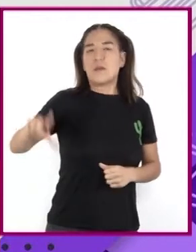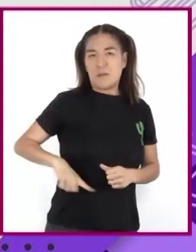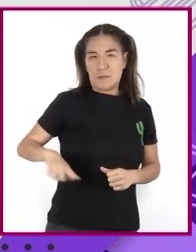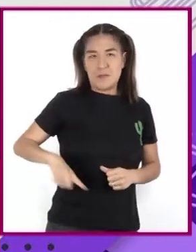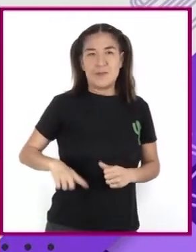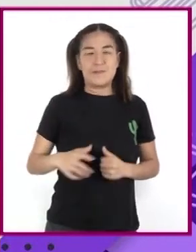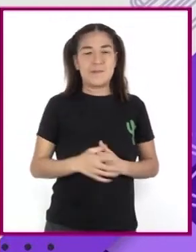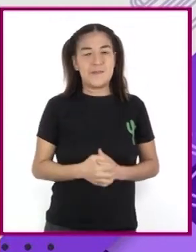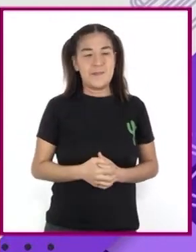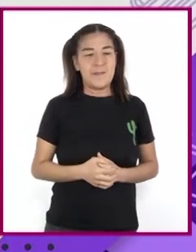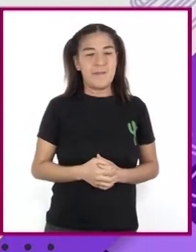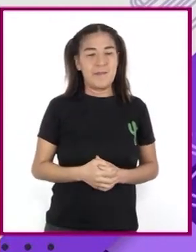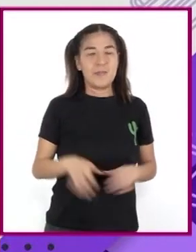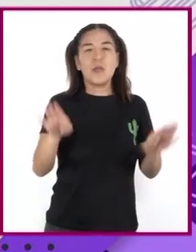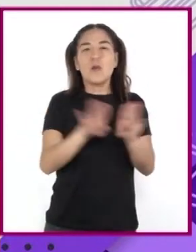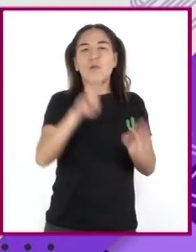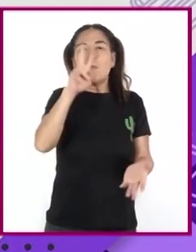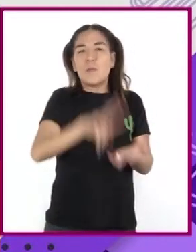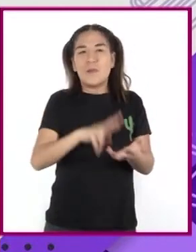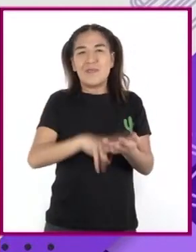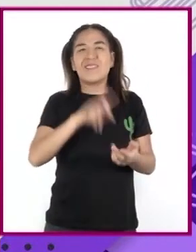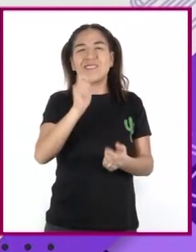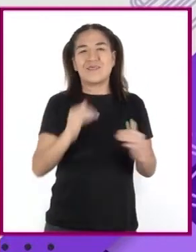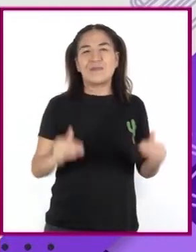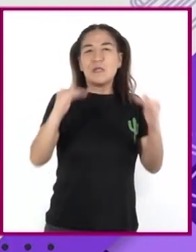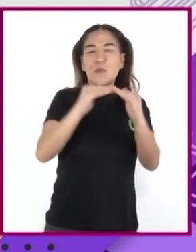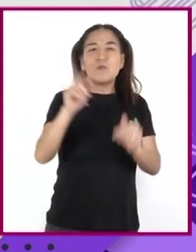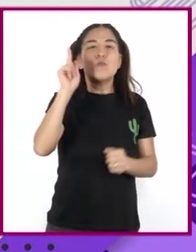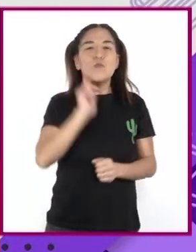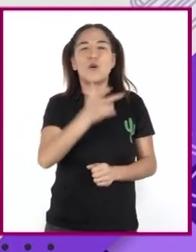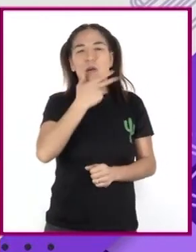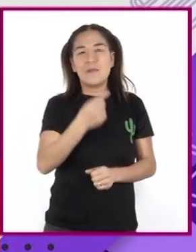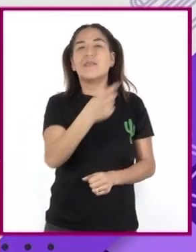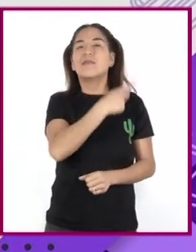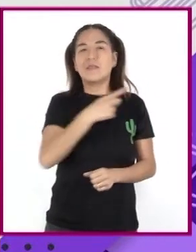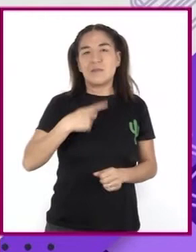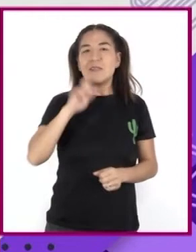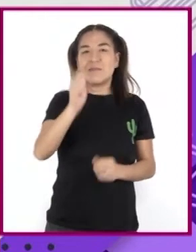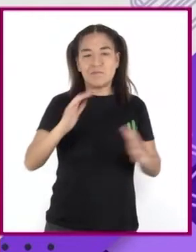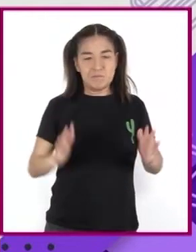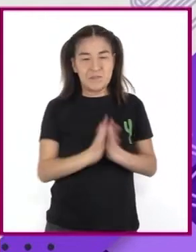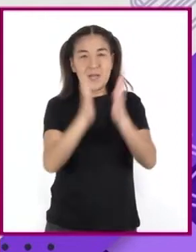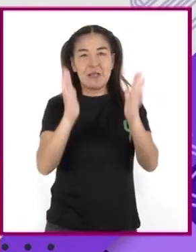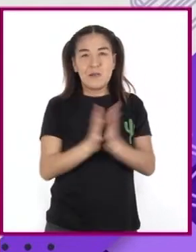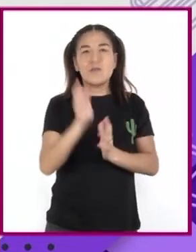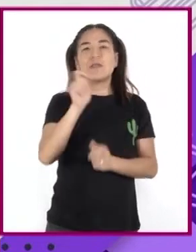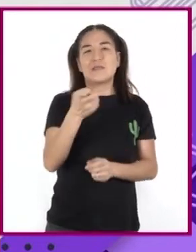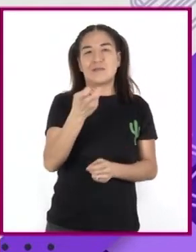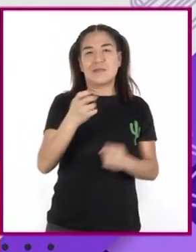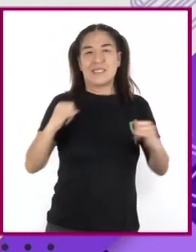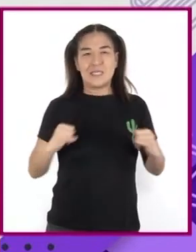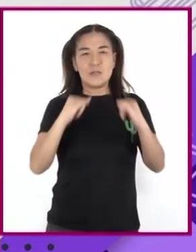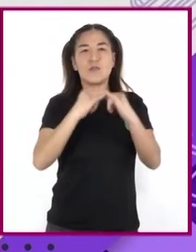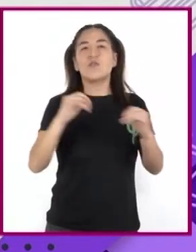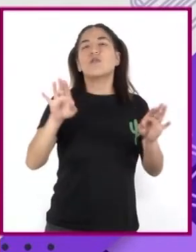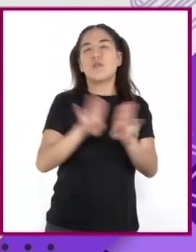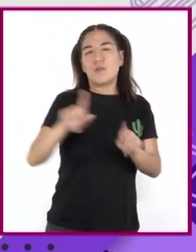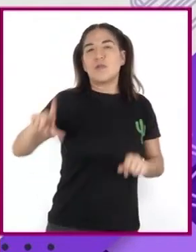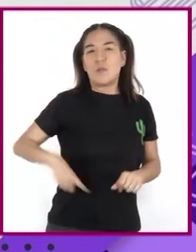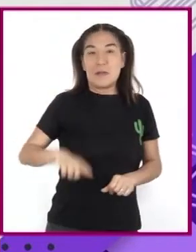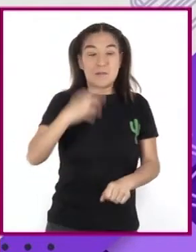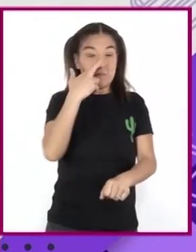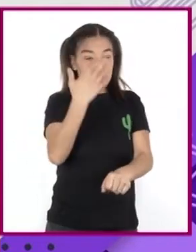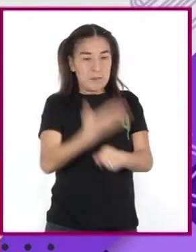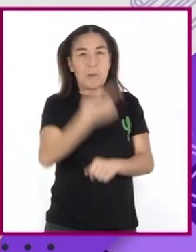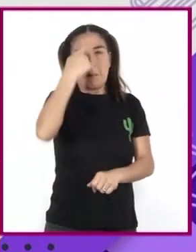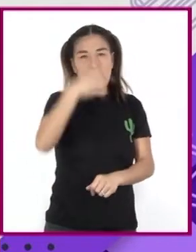autoridades. Hacer valer la igualdad de género, por lo tanto, requiere la participación de las instancias encargadas de hacer